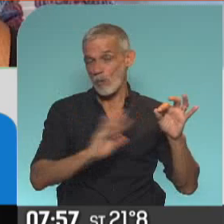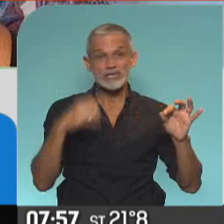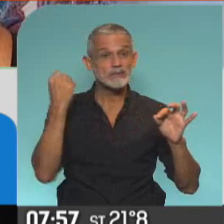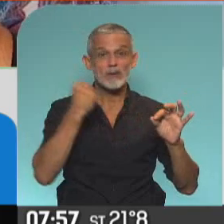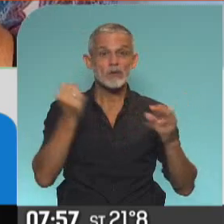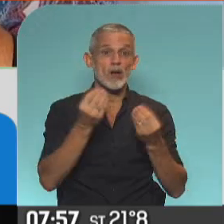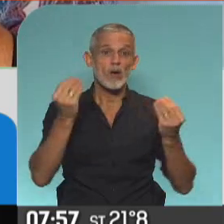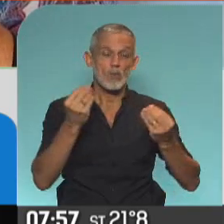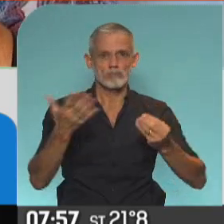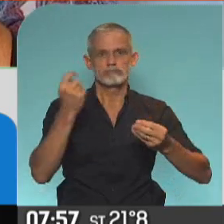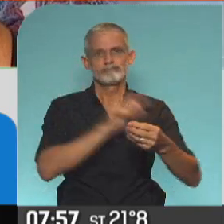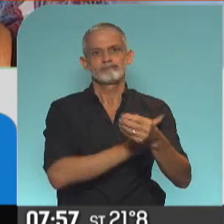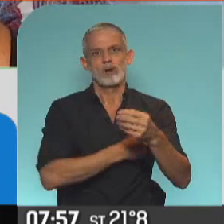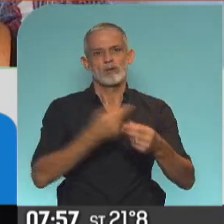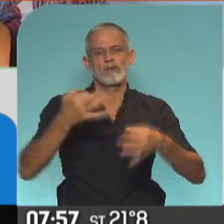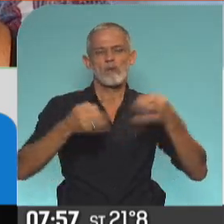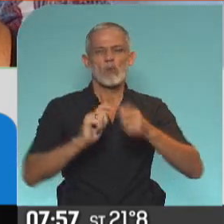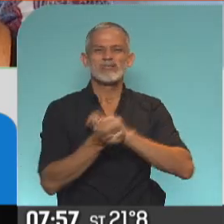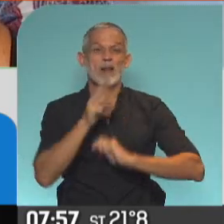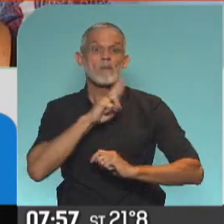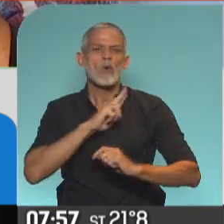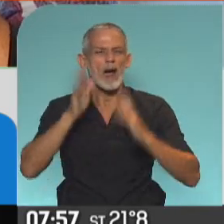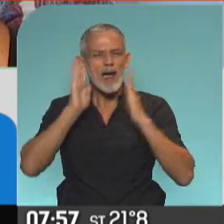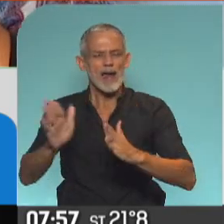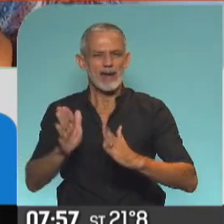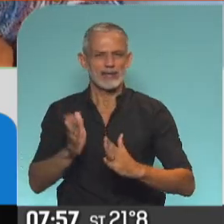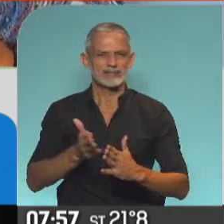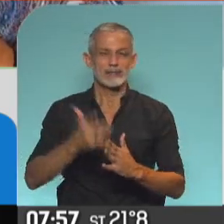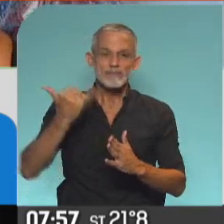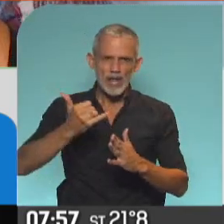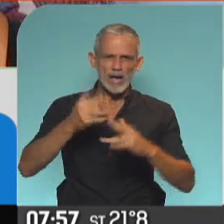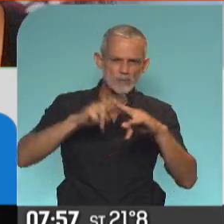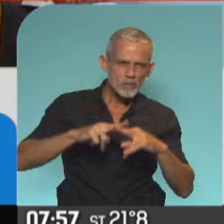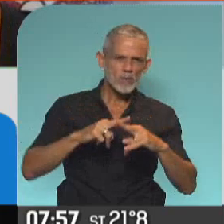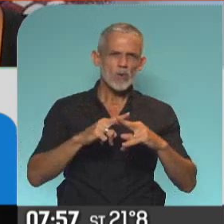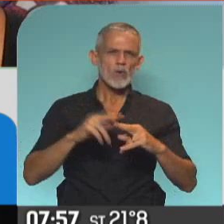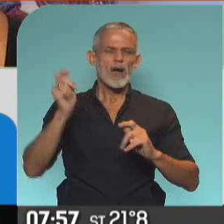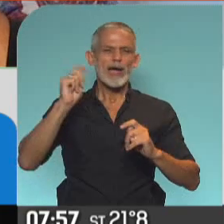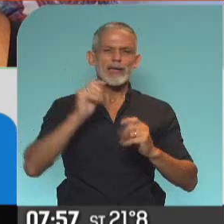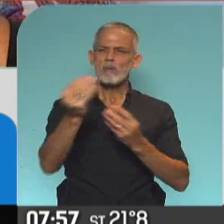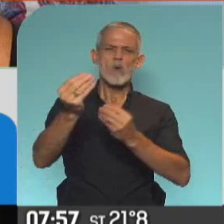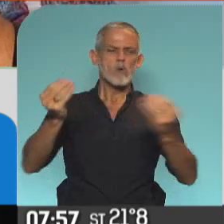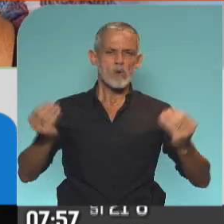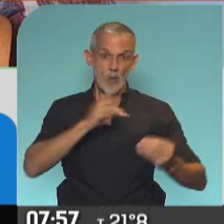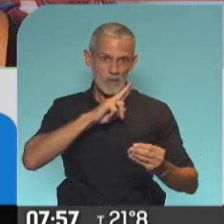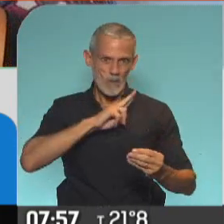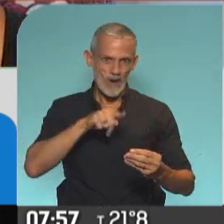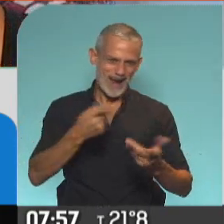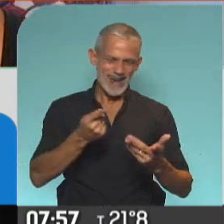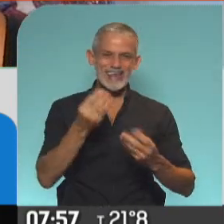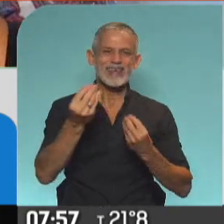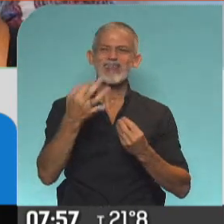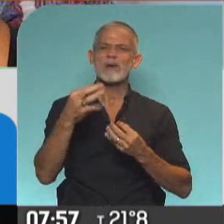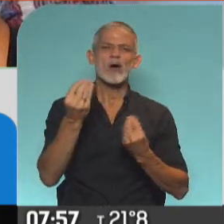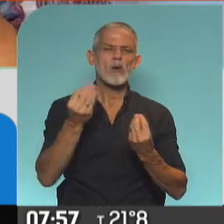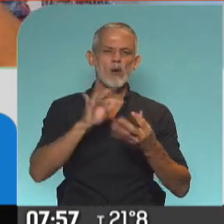es conseguir la reforma judicial feminista, no me cabe duda. Hay una revisión de fueros, tiene que haber una revisión de